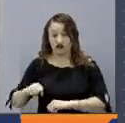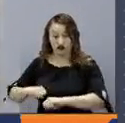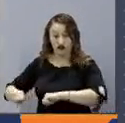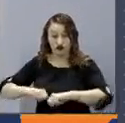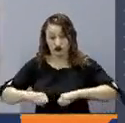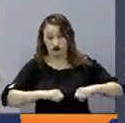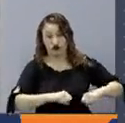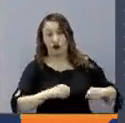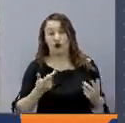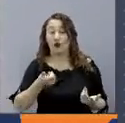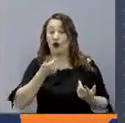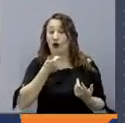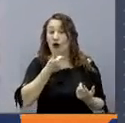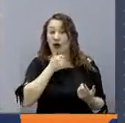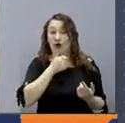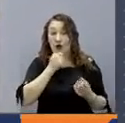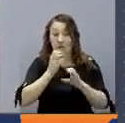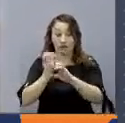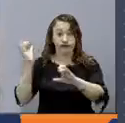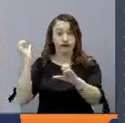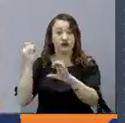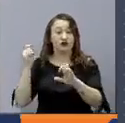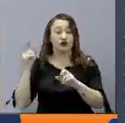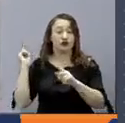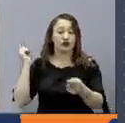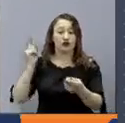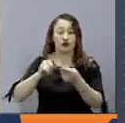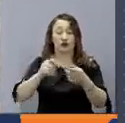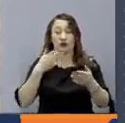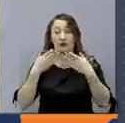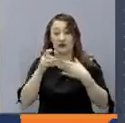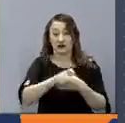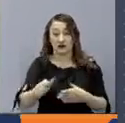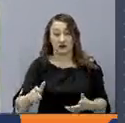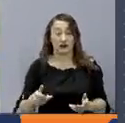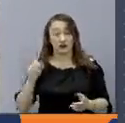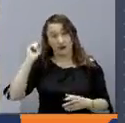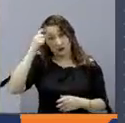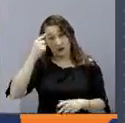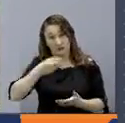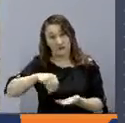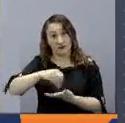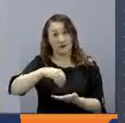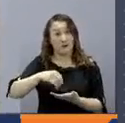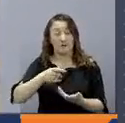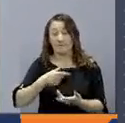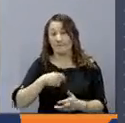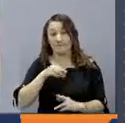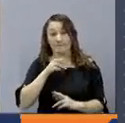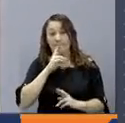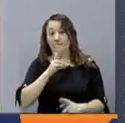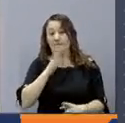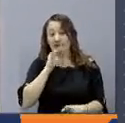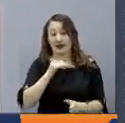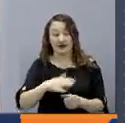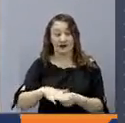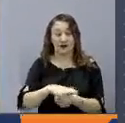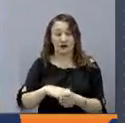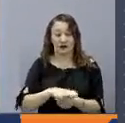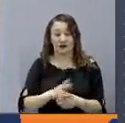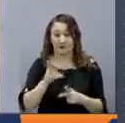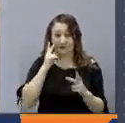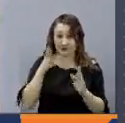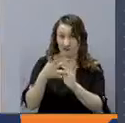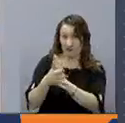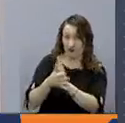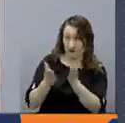carro tanques con agua a las parcelas de los campesinos. Mientras tanto, la gobernación del Atlántico no se ha pronunciado sobre la situación. Veamos el siguiente